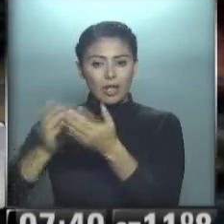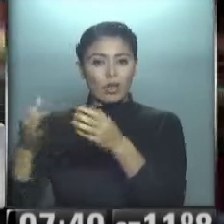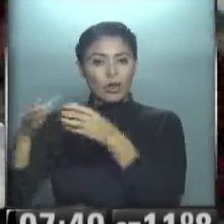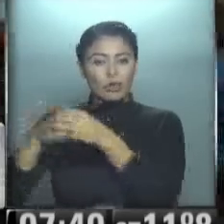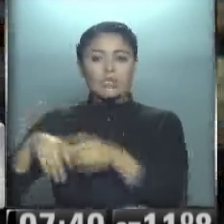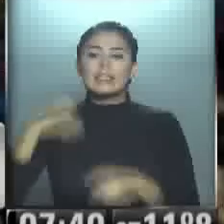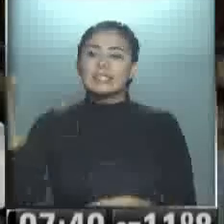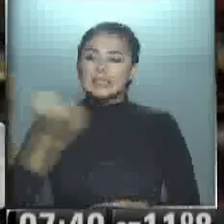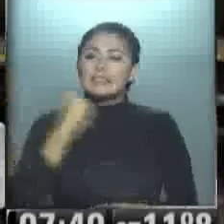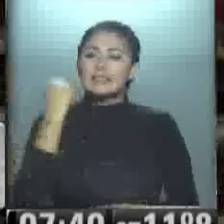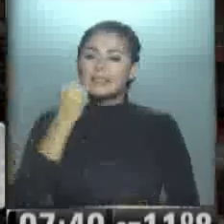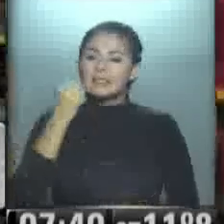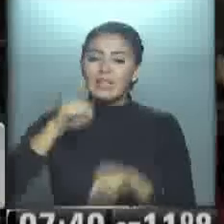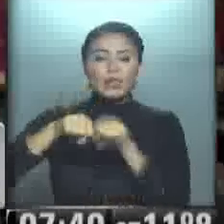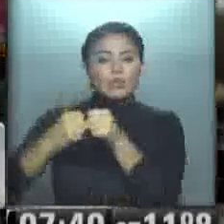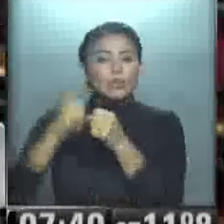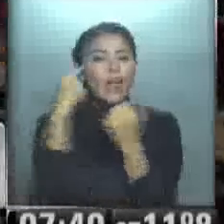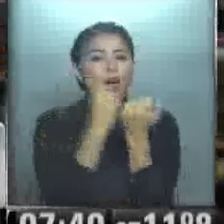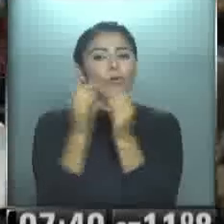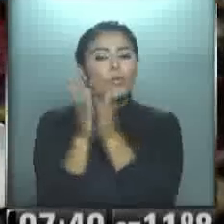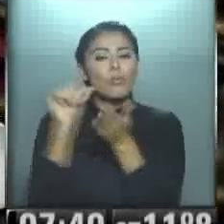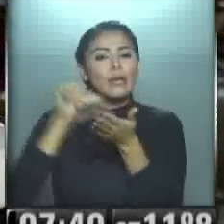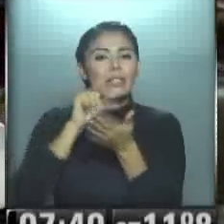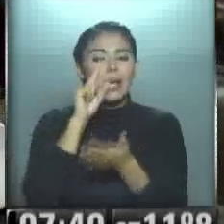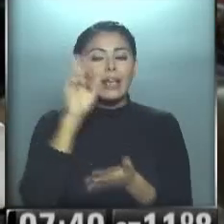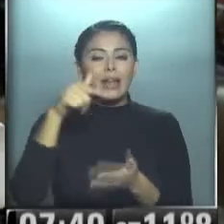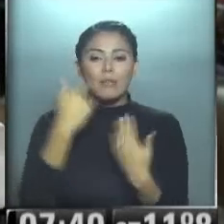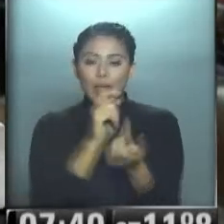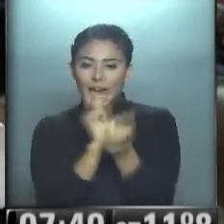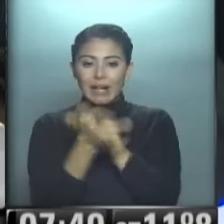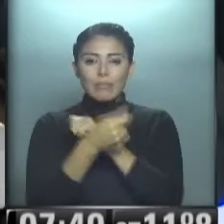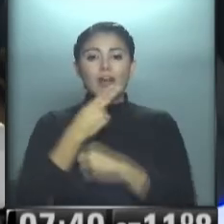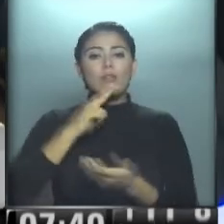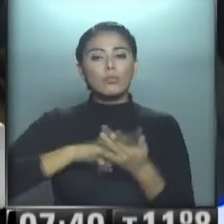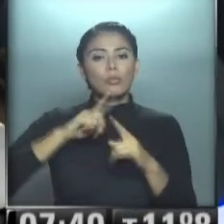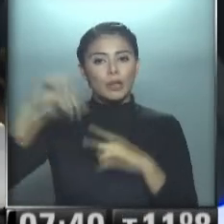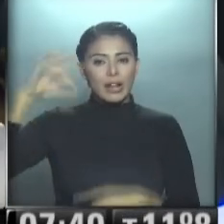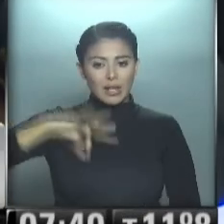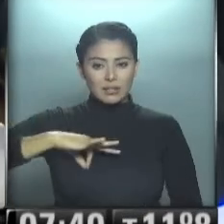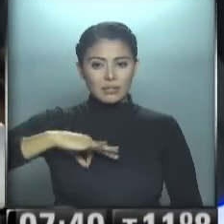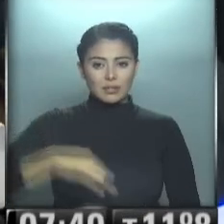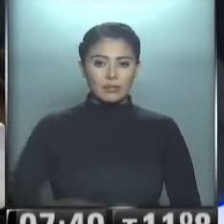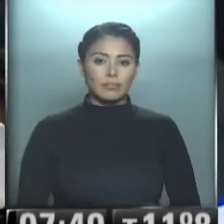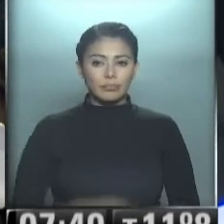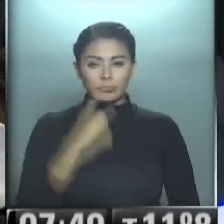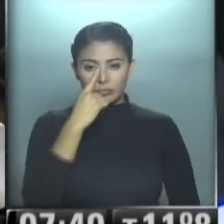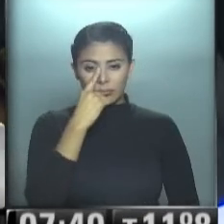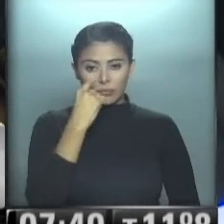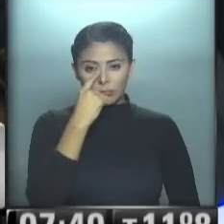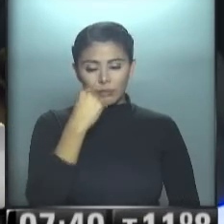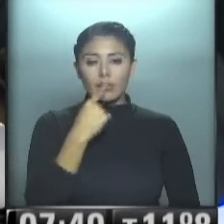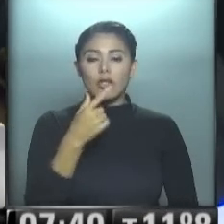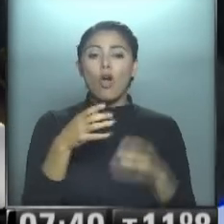sus intentos por derogar el acuerdo con Irán y para modificar el impuesto a las ganancias. Sí, lamentablemente el